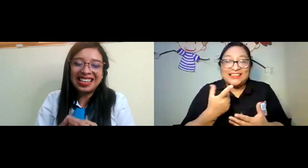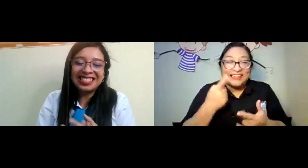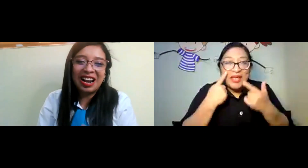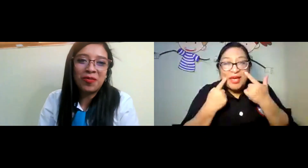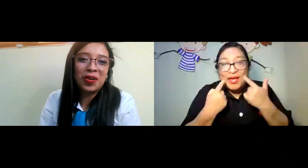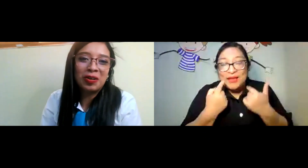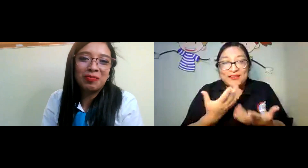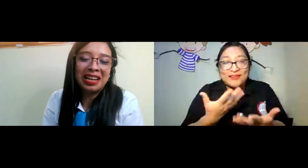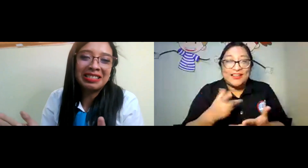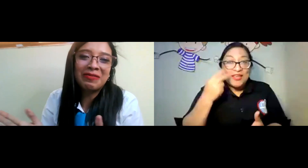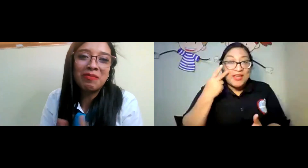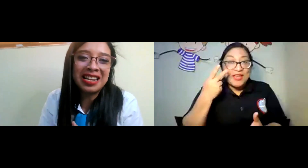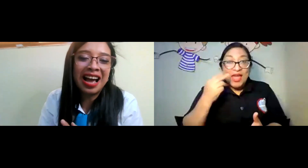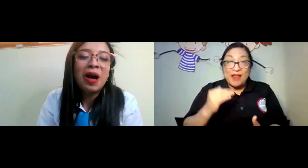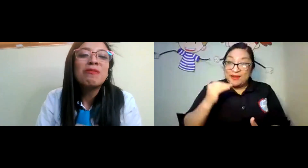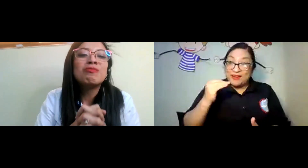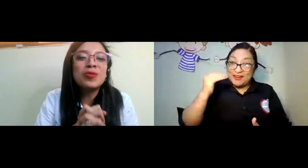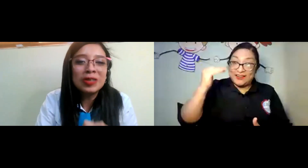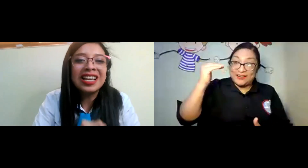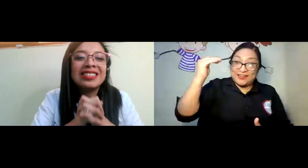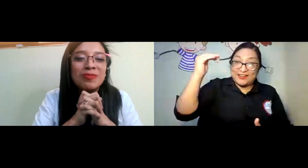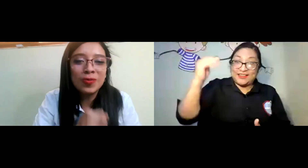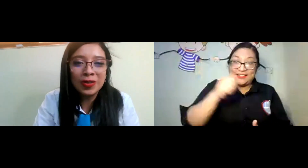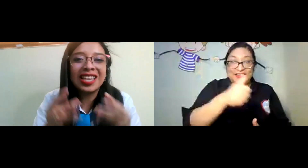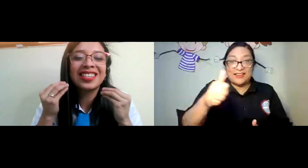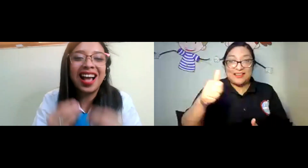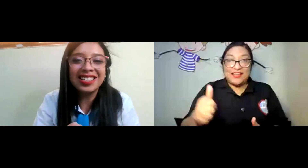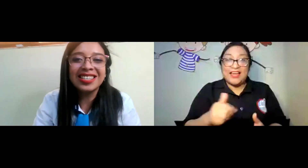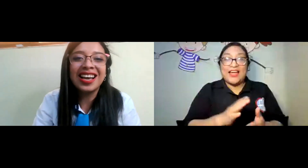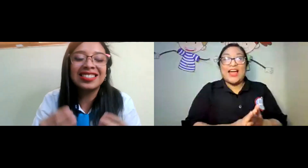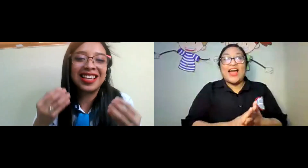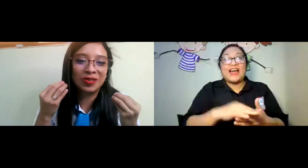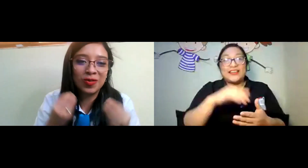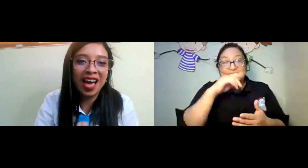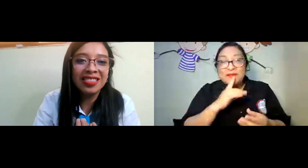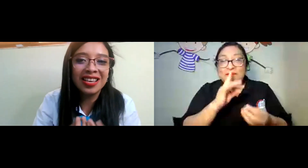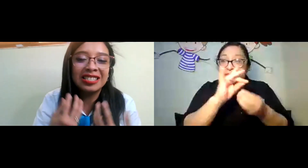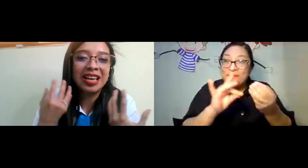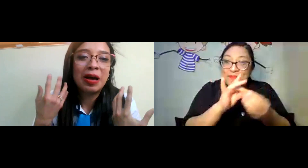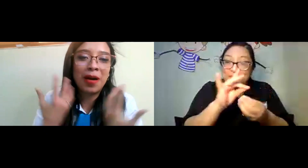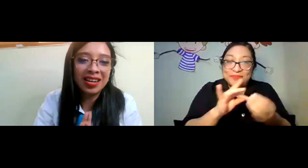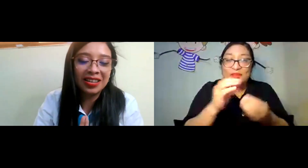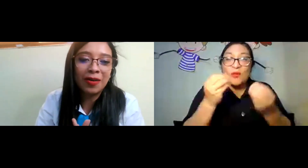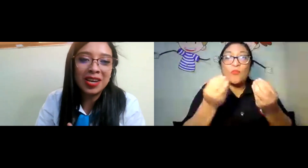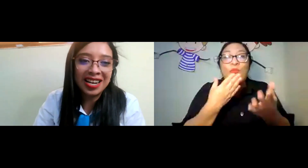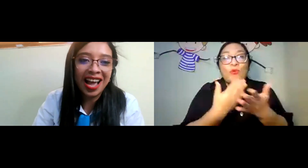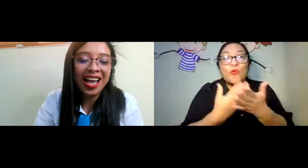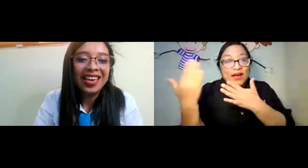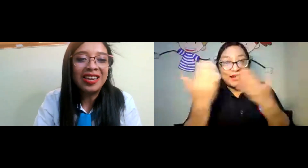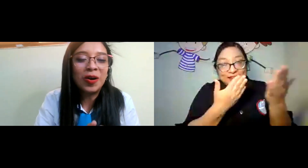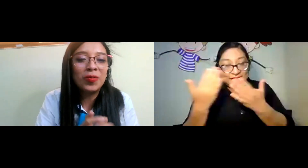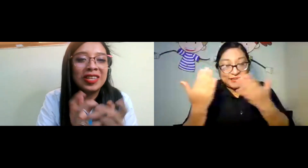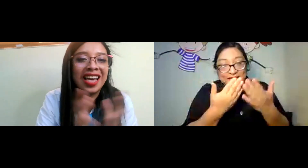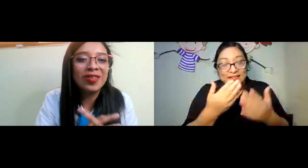todos ustedes, el apoyo de los padres de familia. Muchas, muchas gracias, estudiantes, padres de